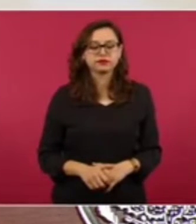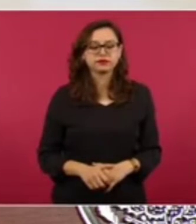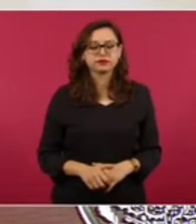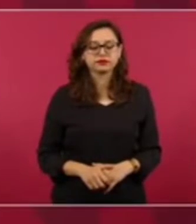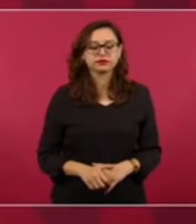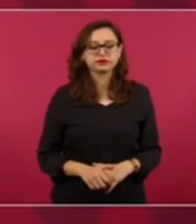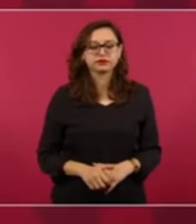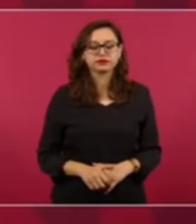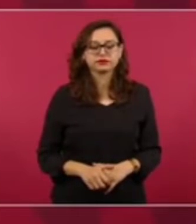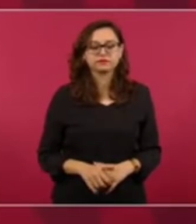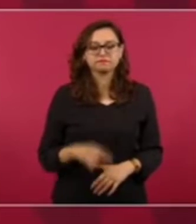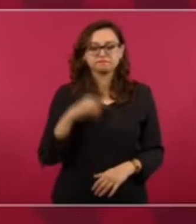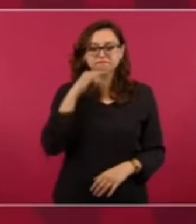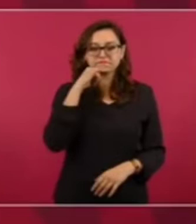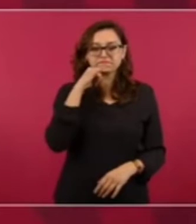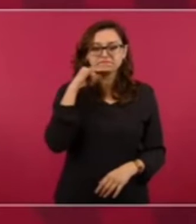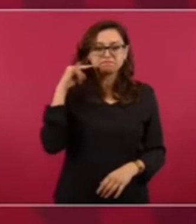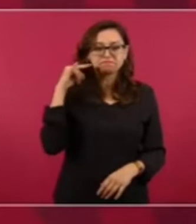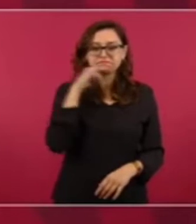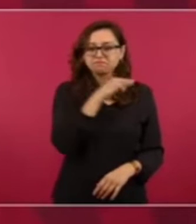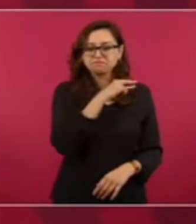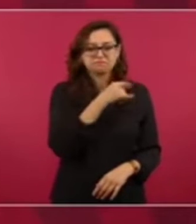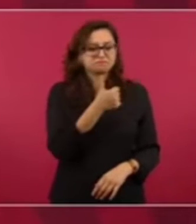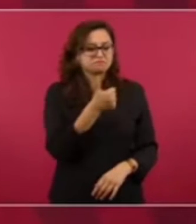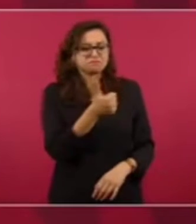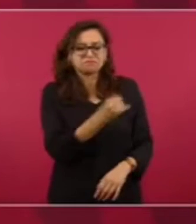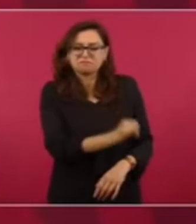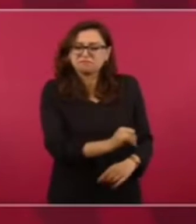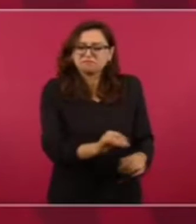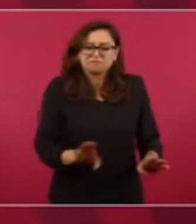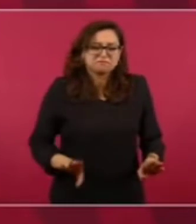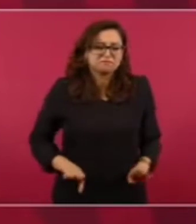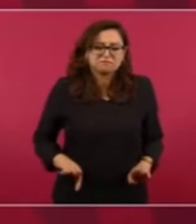el doble lenguaje, la hipocresía.